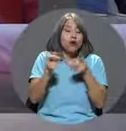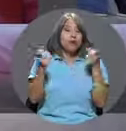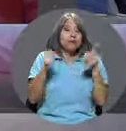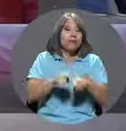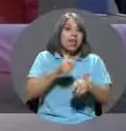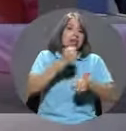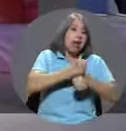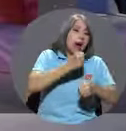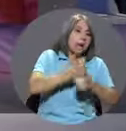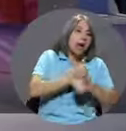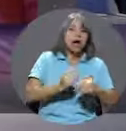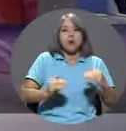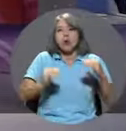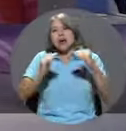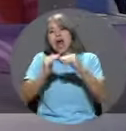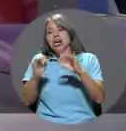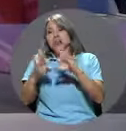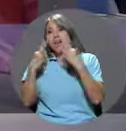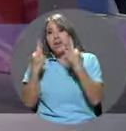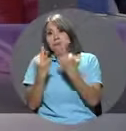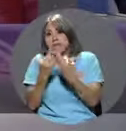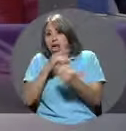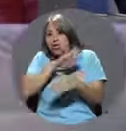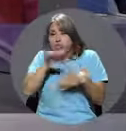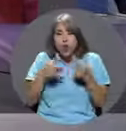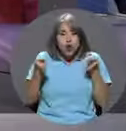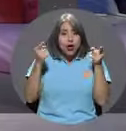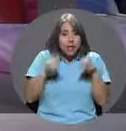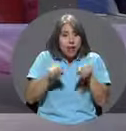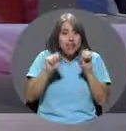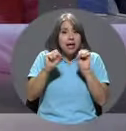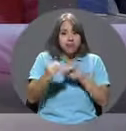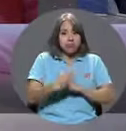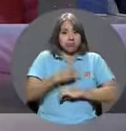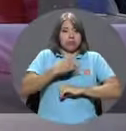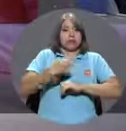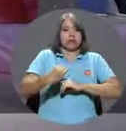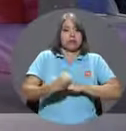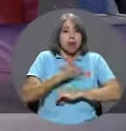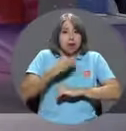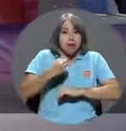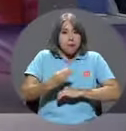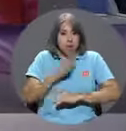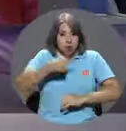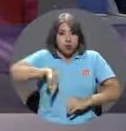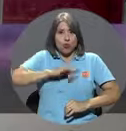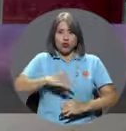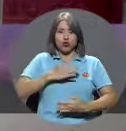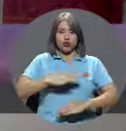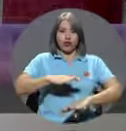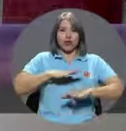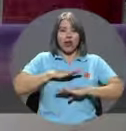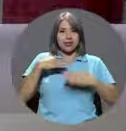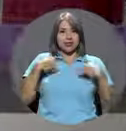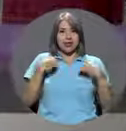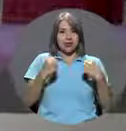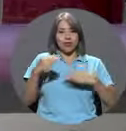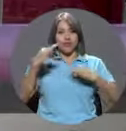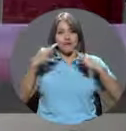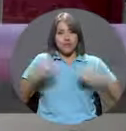importante, ¿verdad?, que así como usted mencionaba, ¿verdad?, o sea, somos seres integrales,